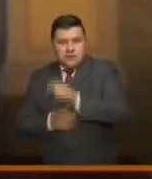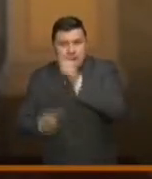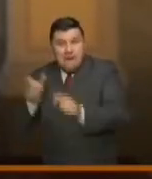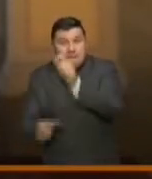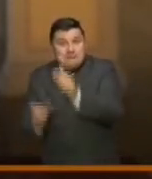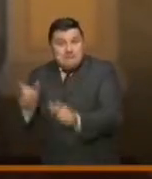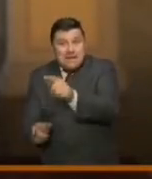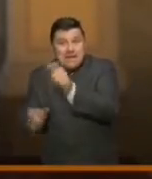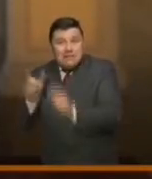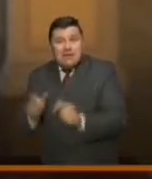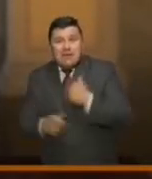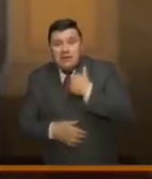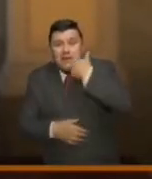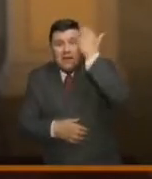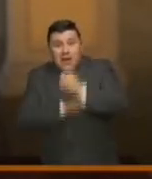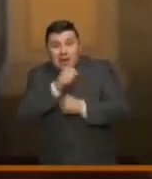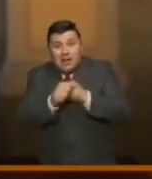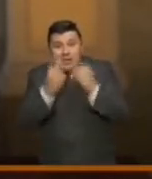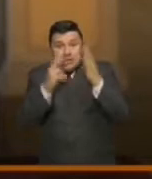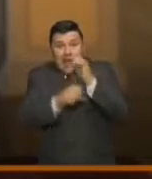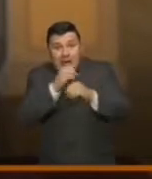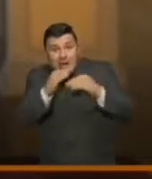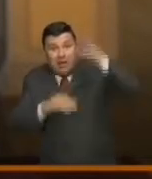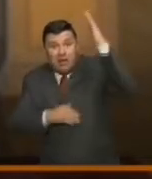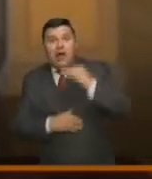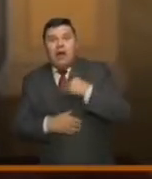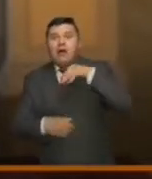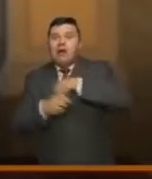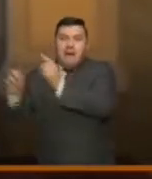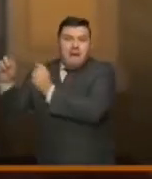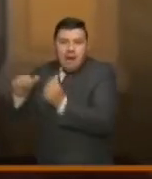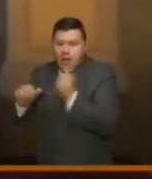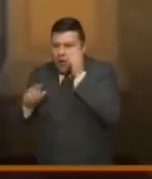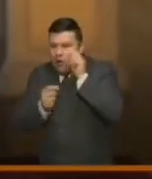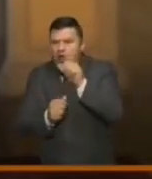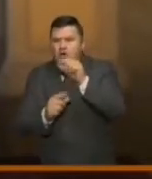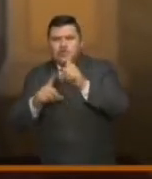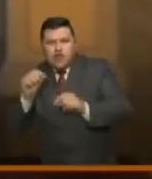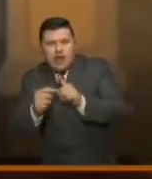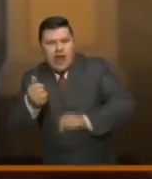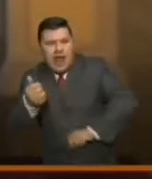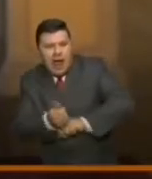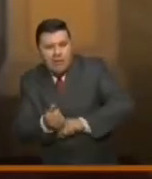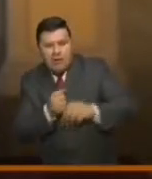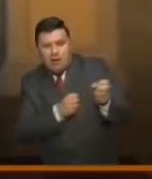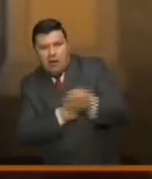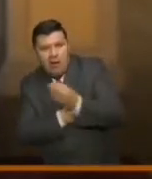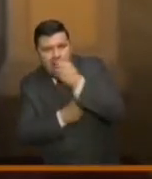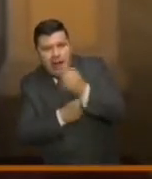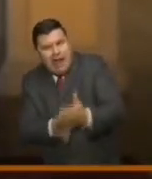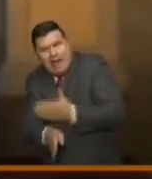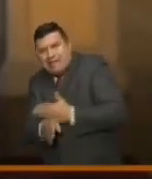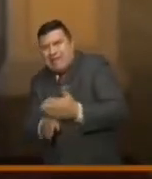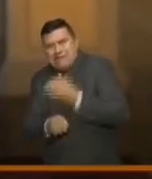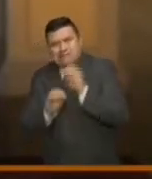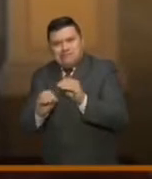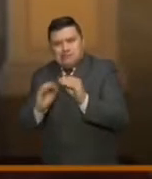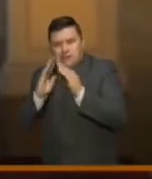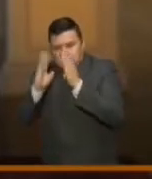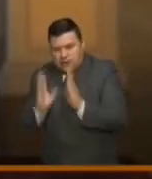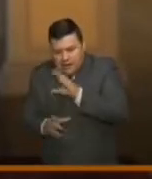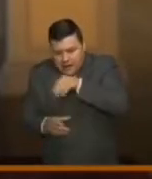estas personas mayores de 70 años reciban sus pensiones subsidios o canasta alimenticia de la forma